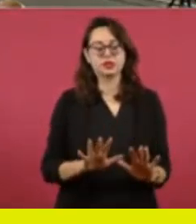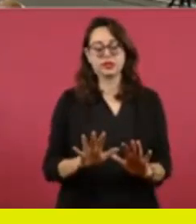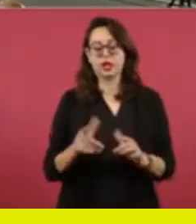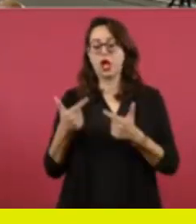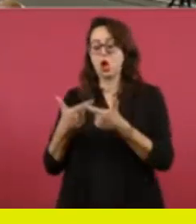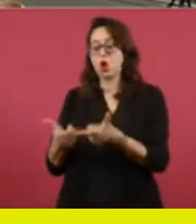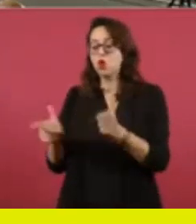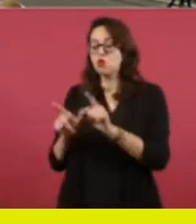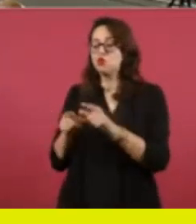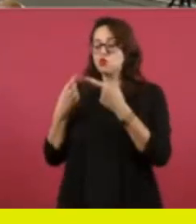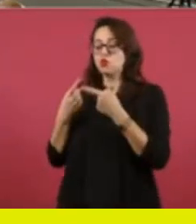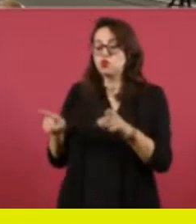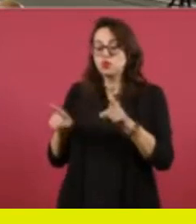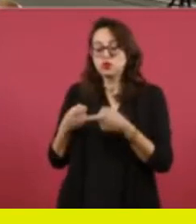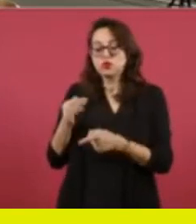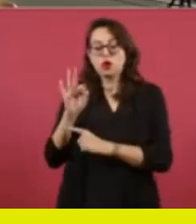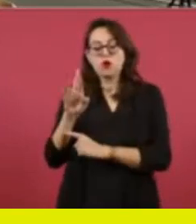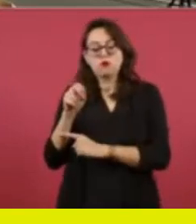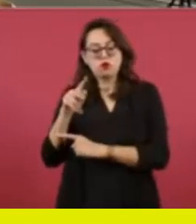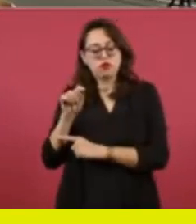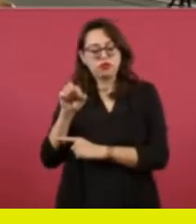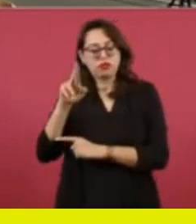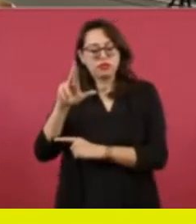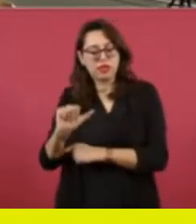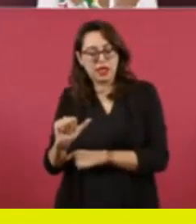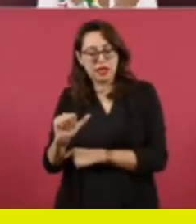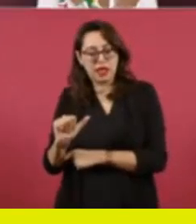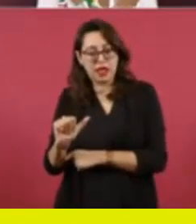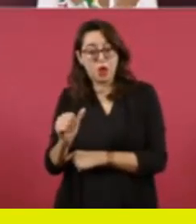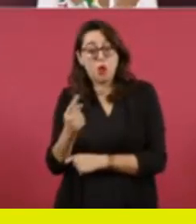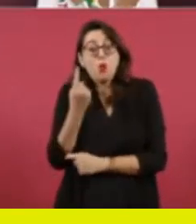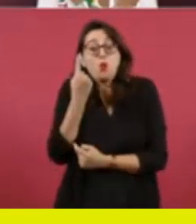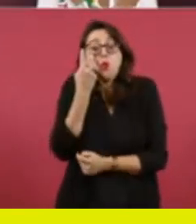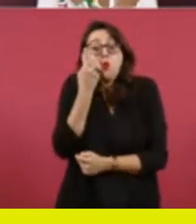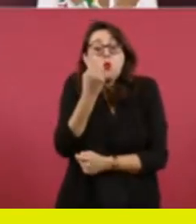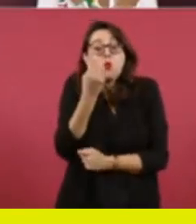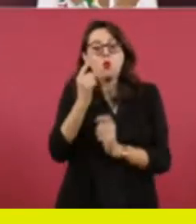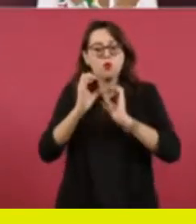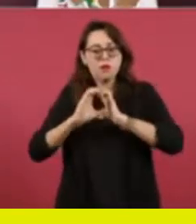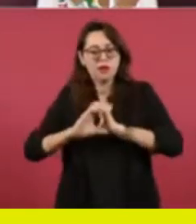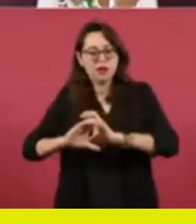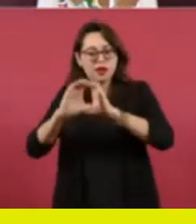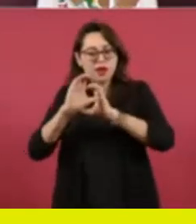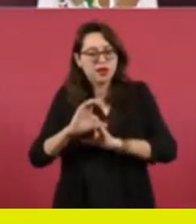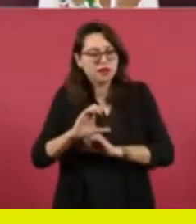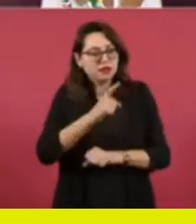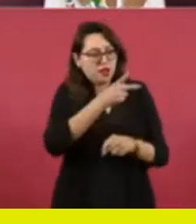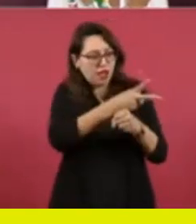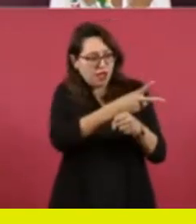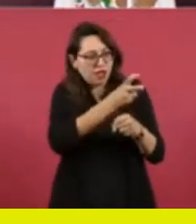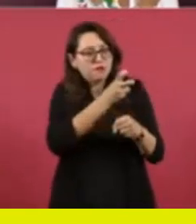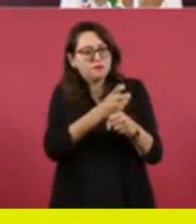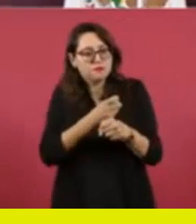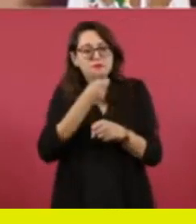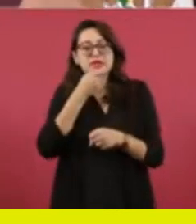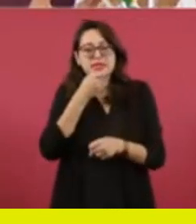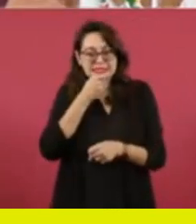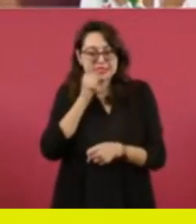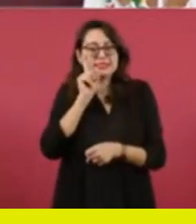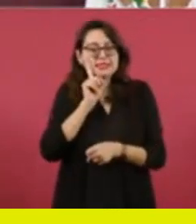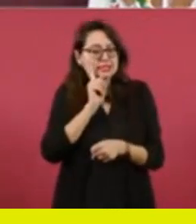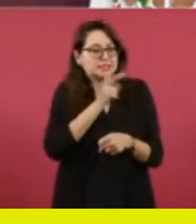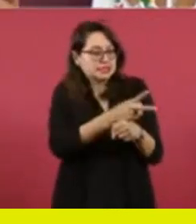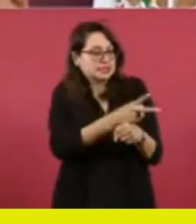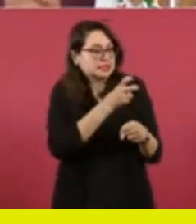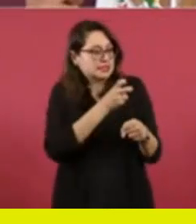Frontera, pero el grupo Frontera la invitó a ella a colaborar en una canción que no es